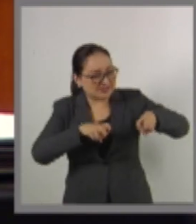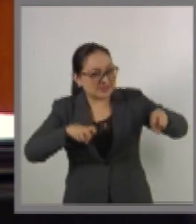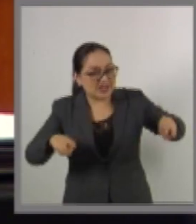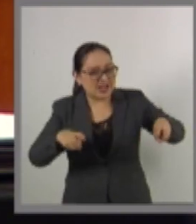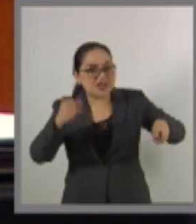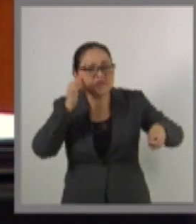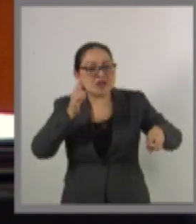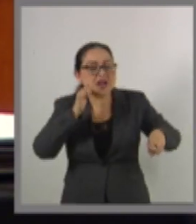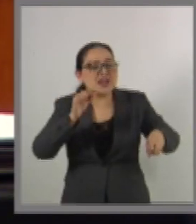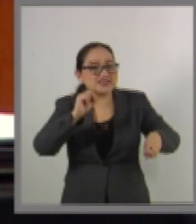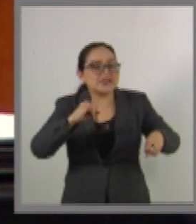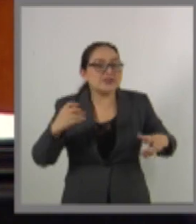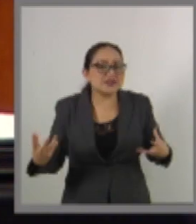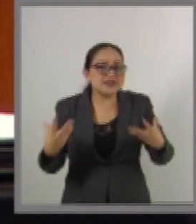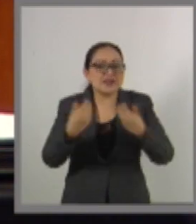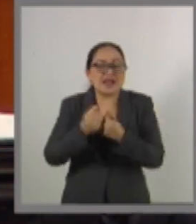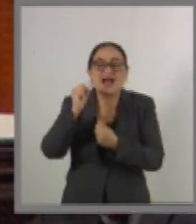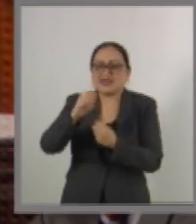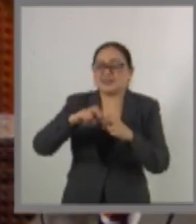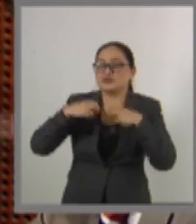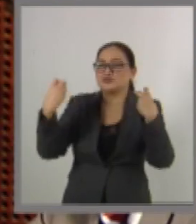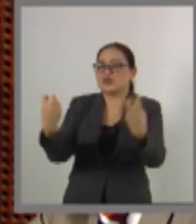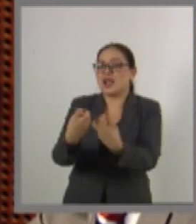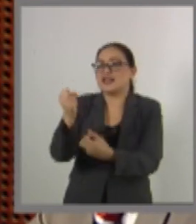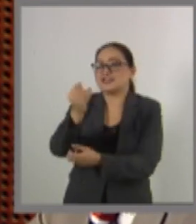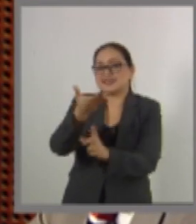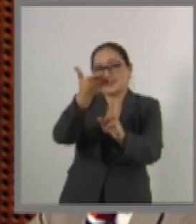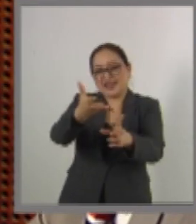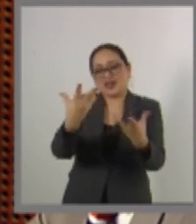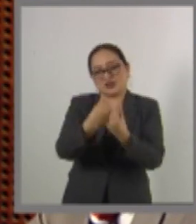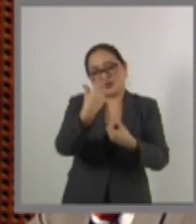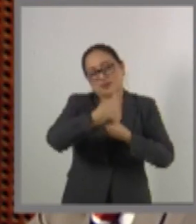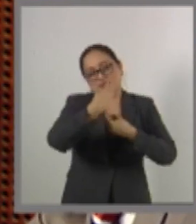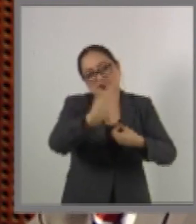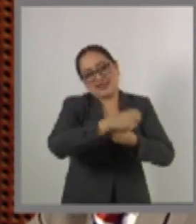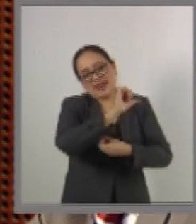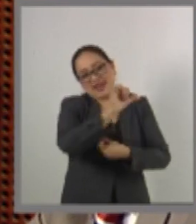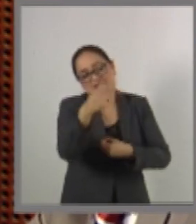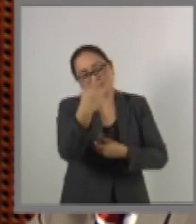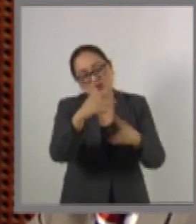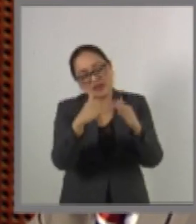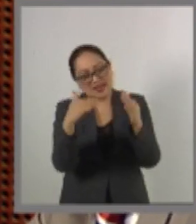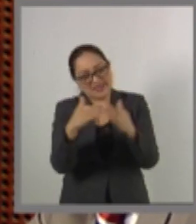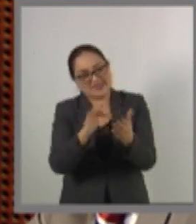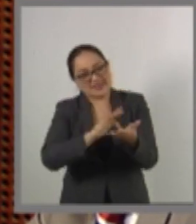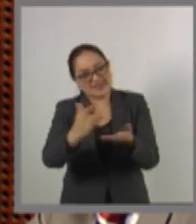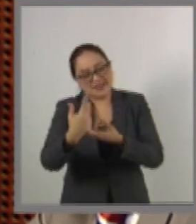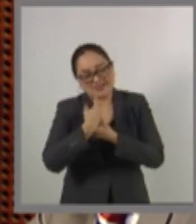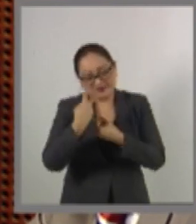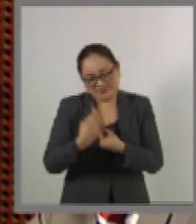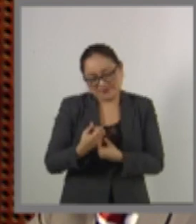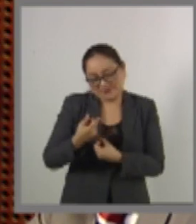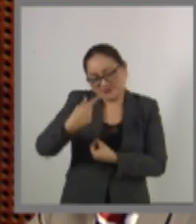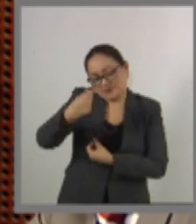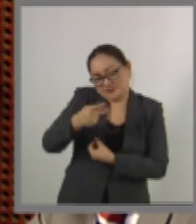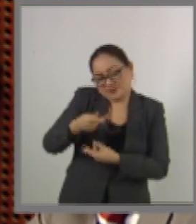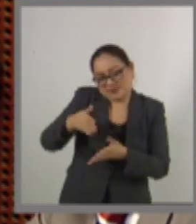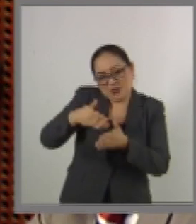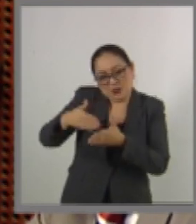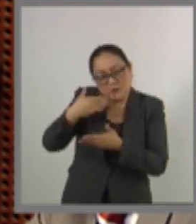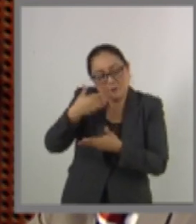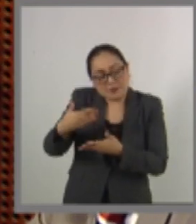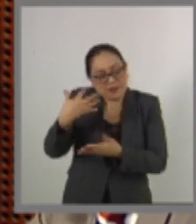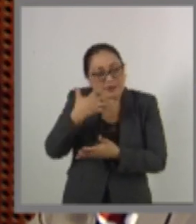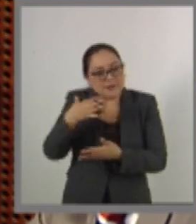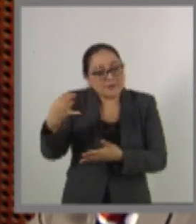extraordinario sazón que caracteriza a su esposa. Yo le deseo la mayor de las suertes. Va un desafío también